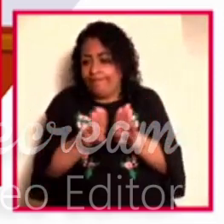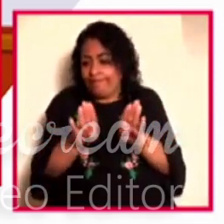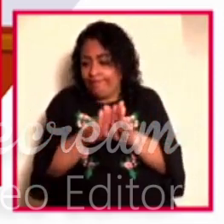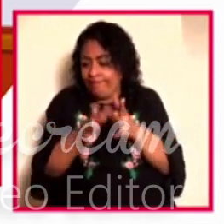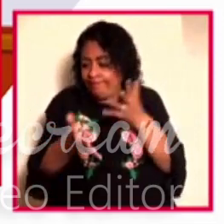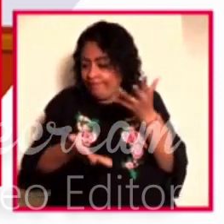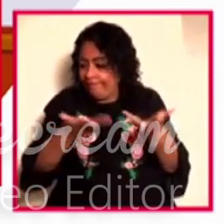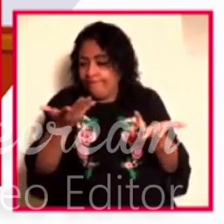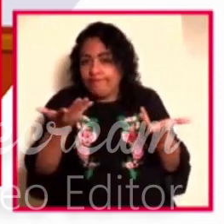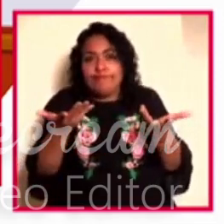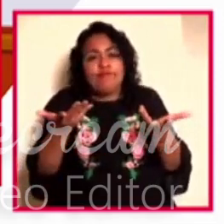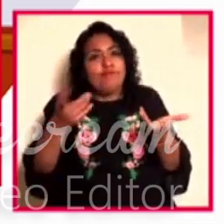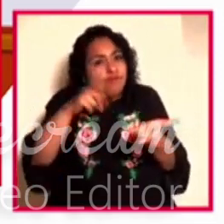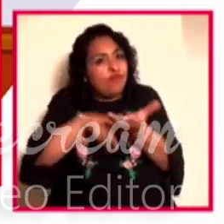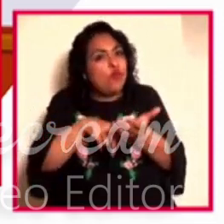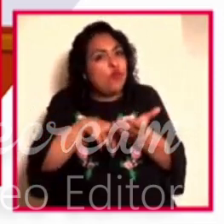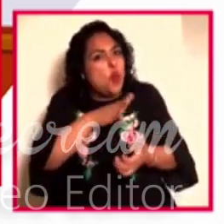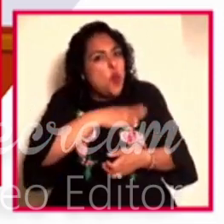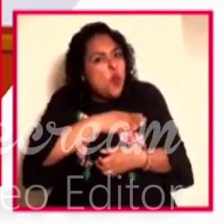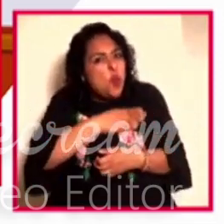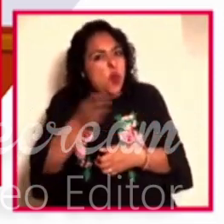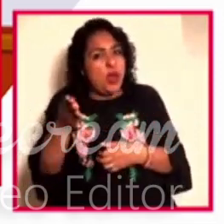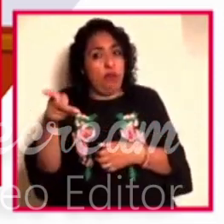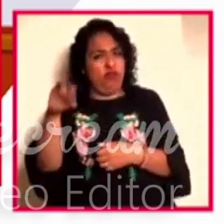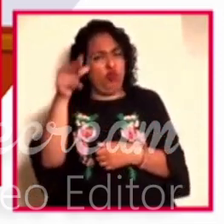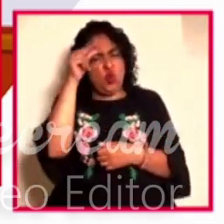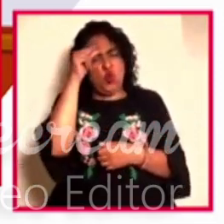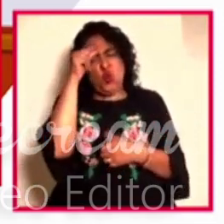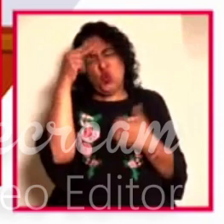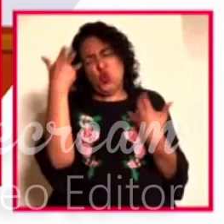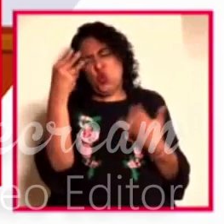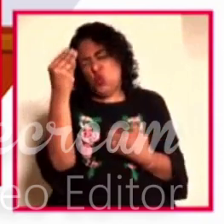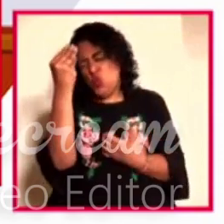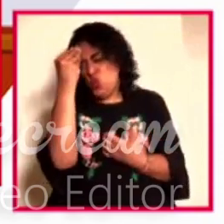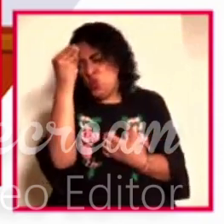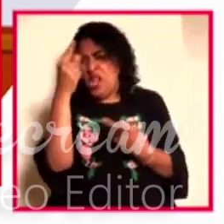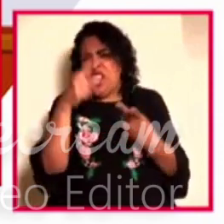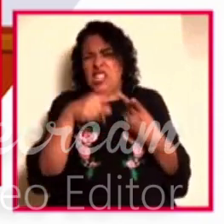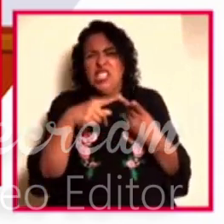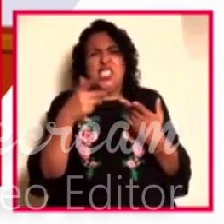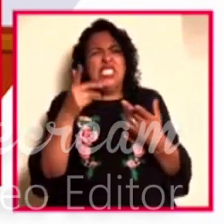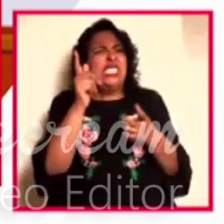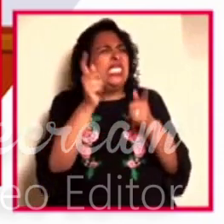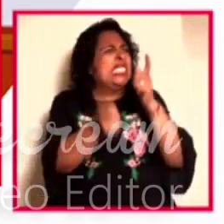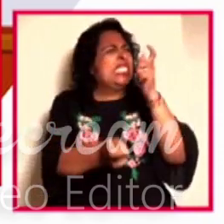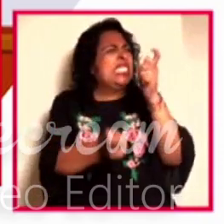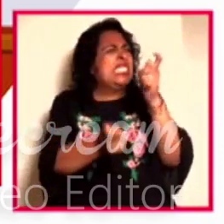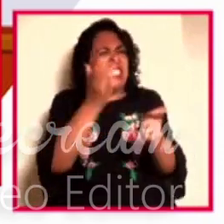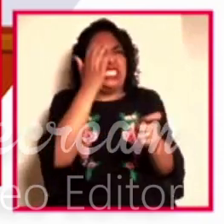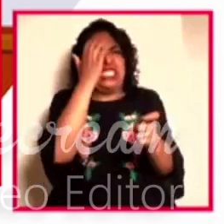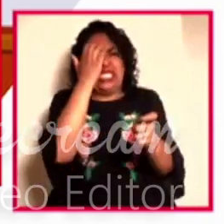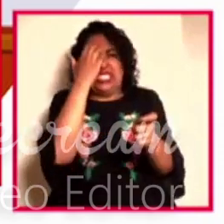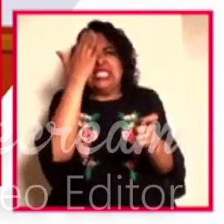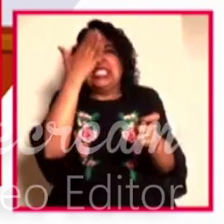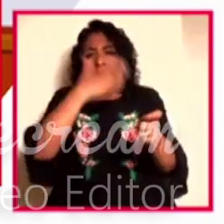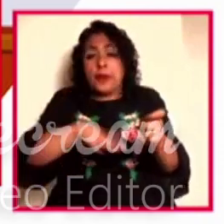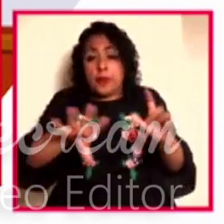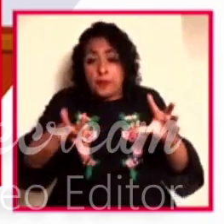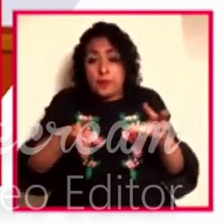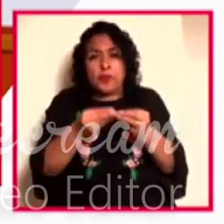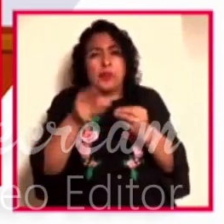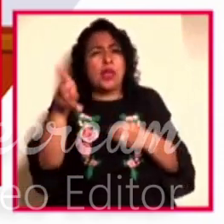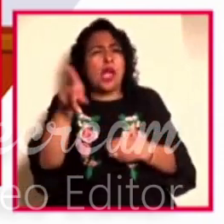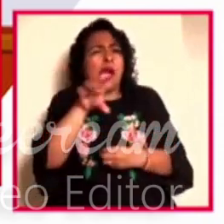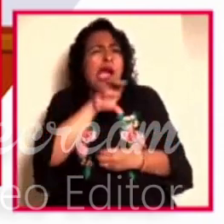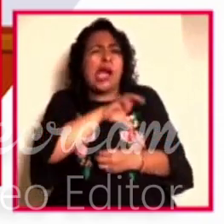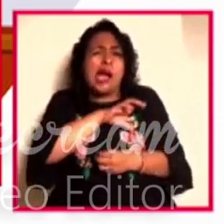de cosas buenas, ¿no? Era un hombre inteligentísimo, cultísimo, pero se combinaba con esa parte súper cariñosa,